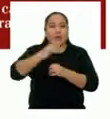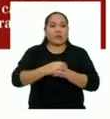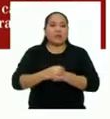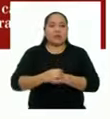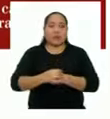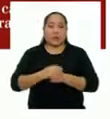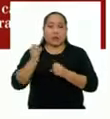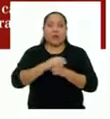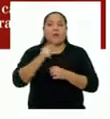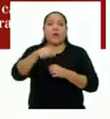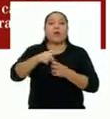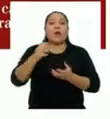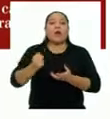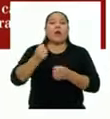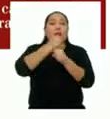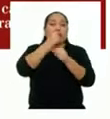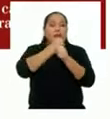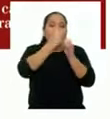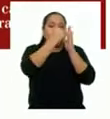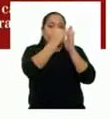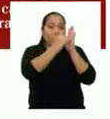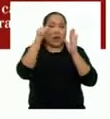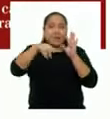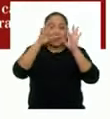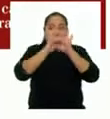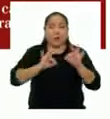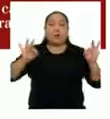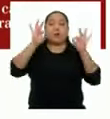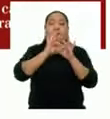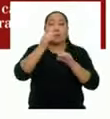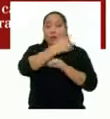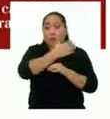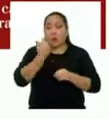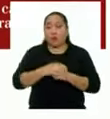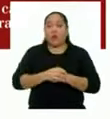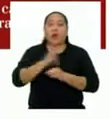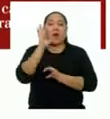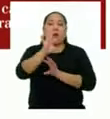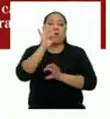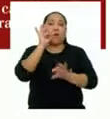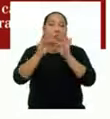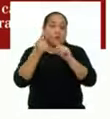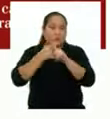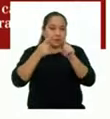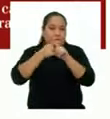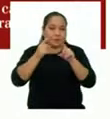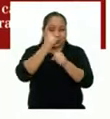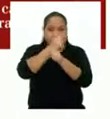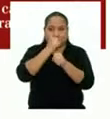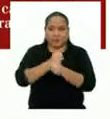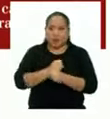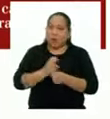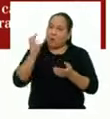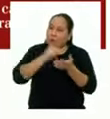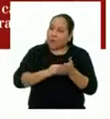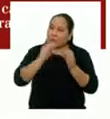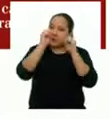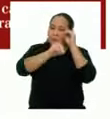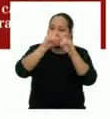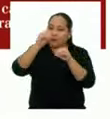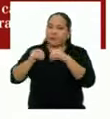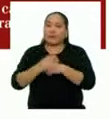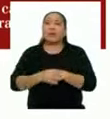trabajo. Esta importante mejora permite la búsqueda de empleo a través de la identificación de vacantes con mayor probabilidad de colocación en